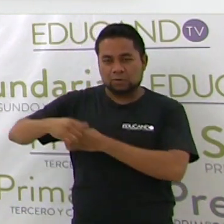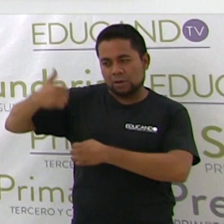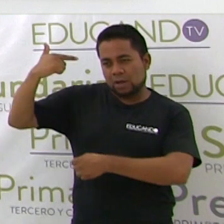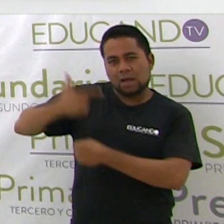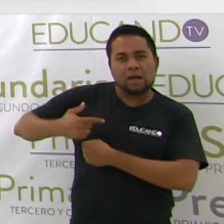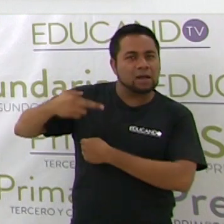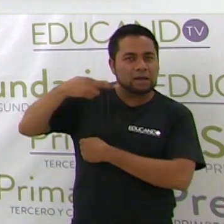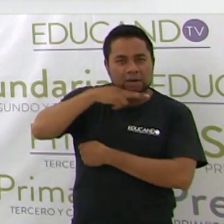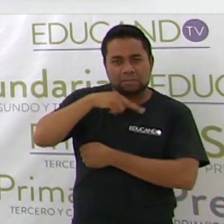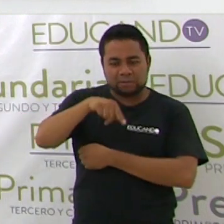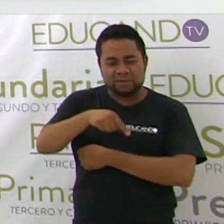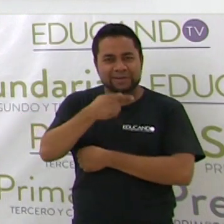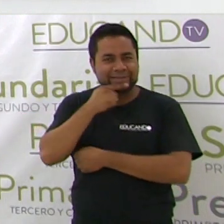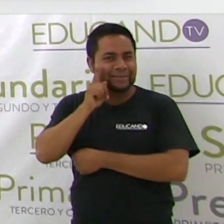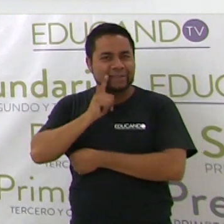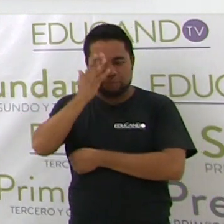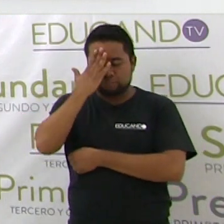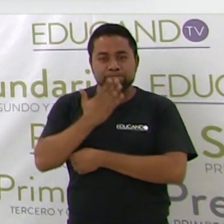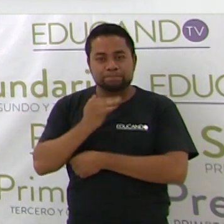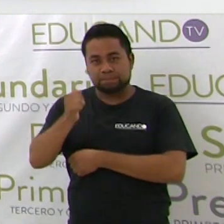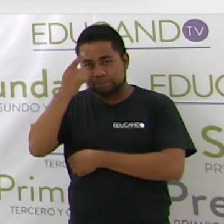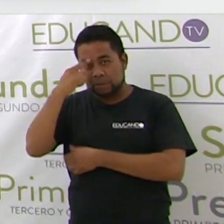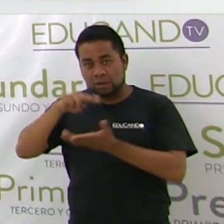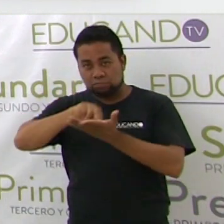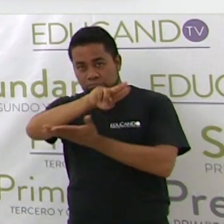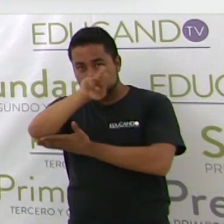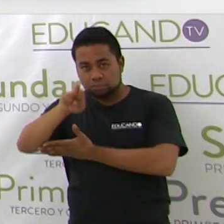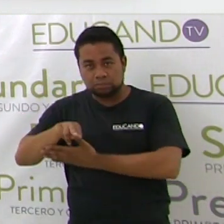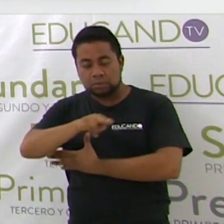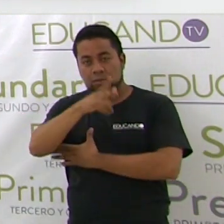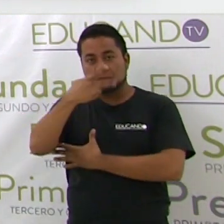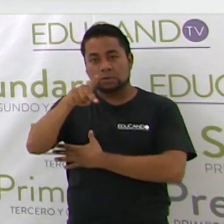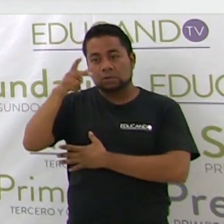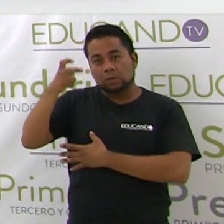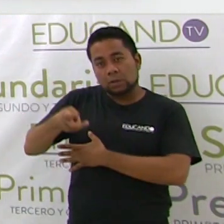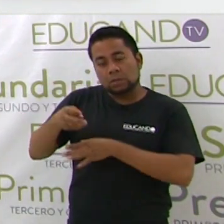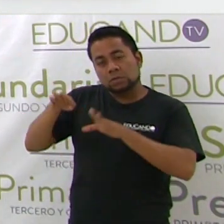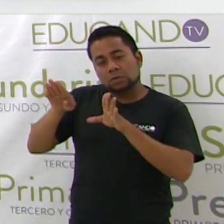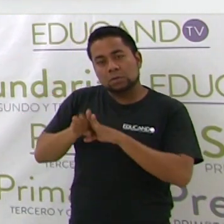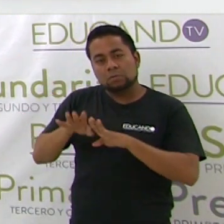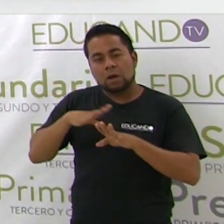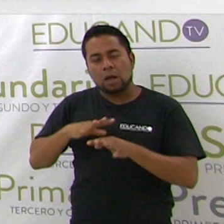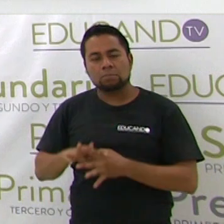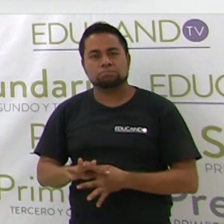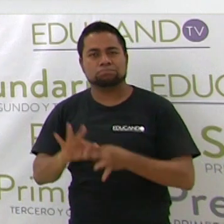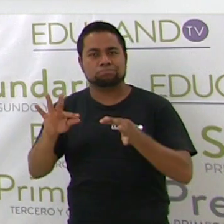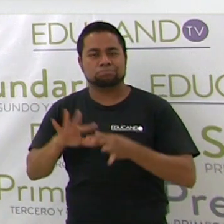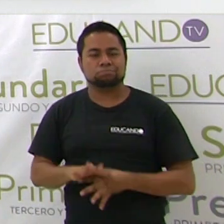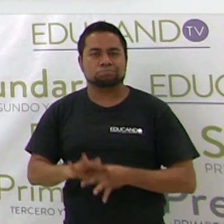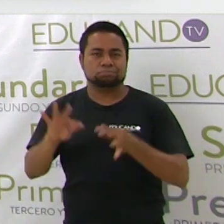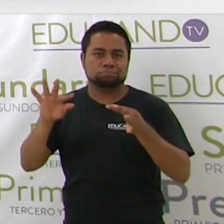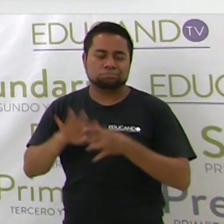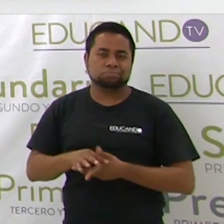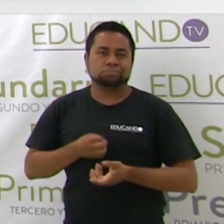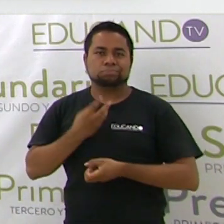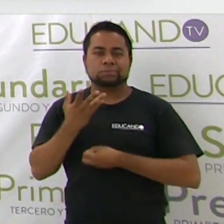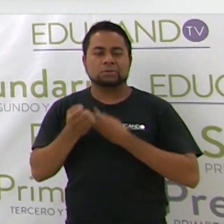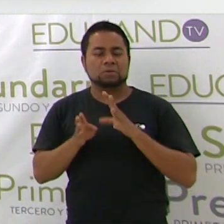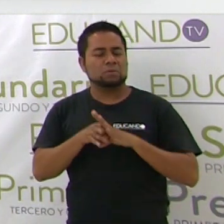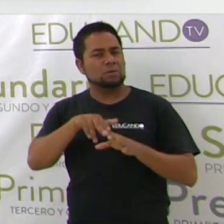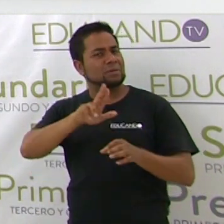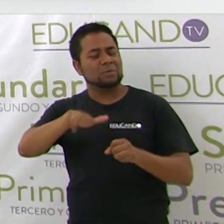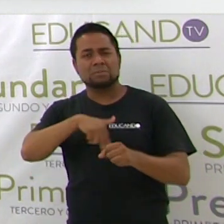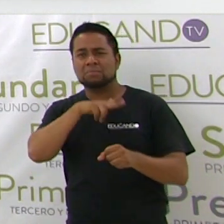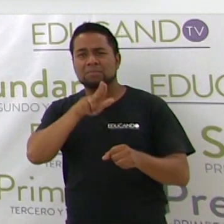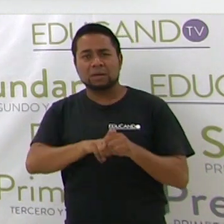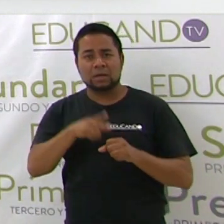que la niña tenía talento para pintar, pero todo eso ella lo va platicando de manera muy natural.